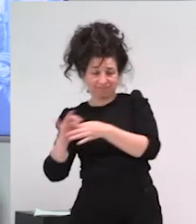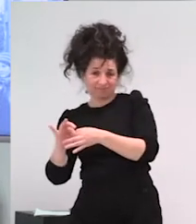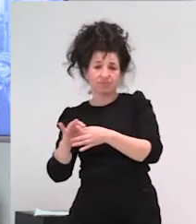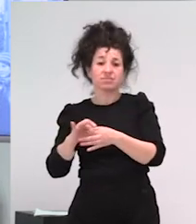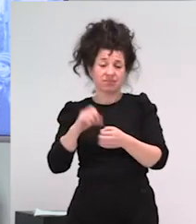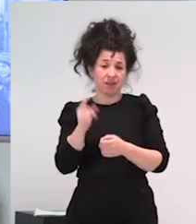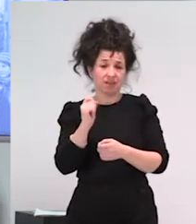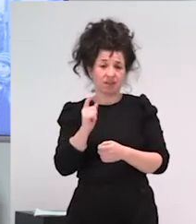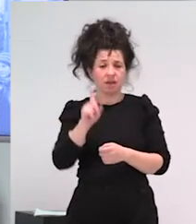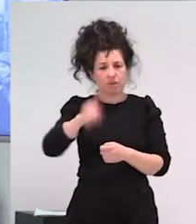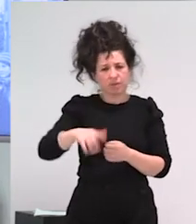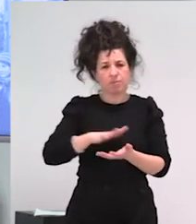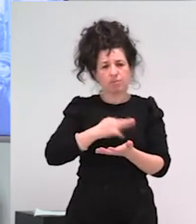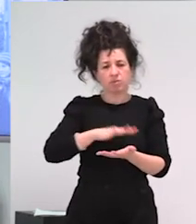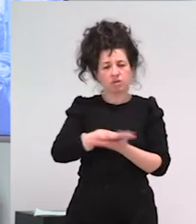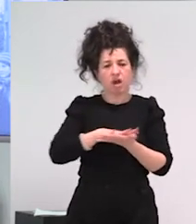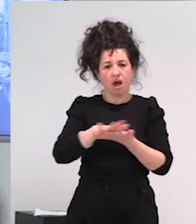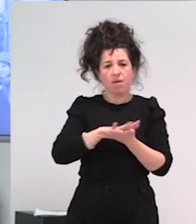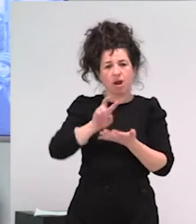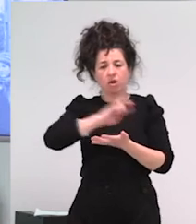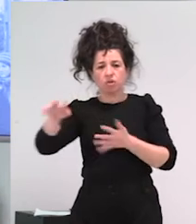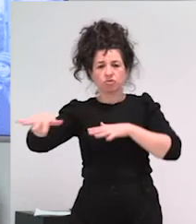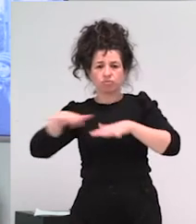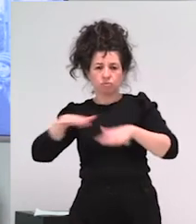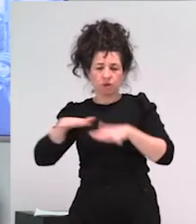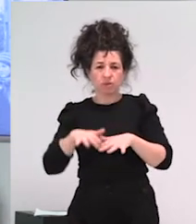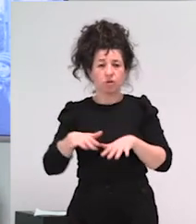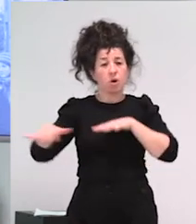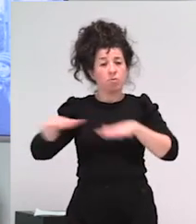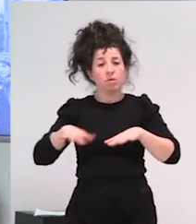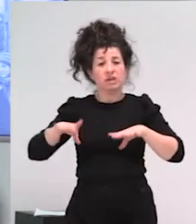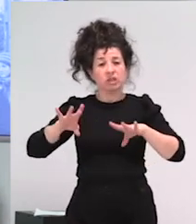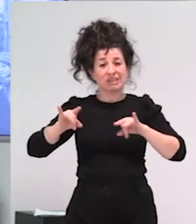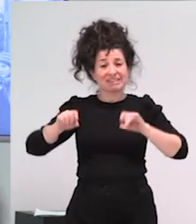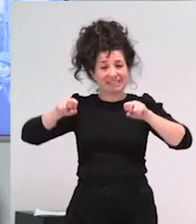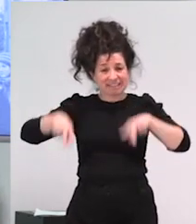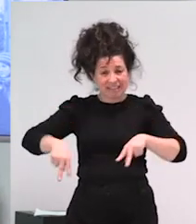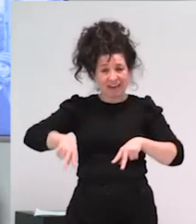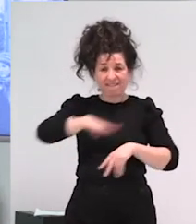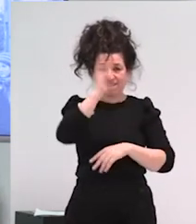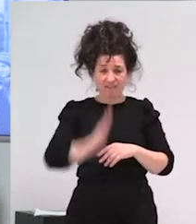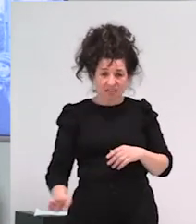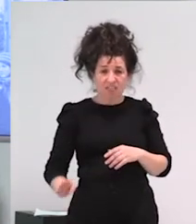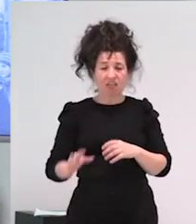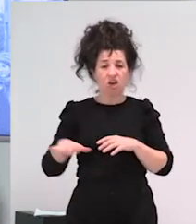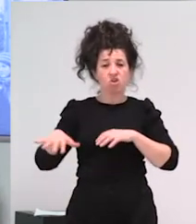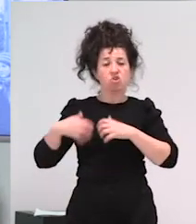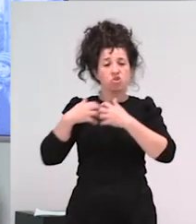de otros movimientos, desde el movimiento Sin Tierra en Brasil, de las luchas del feminismo